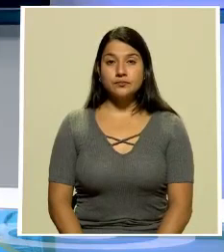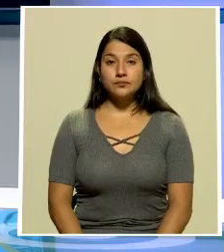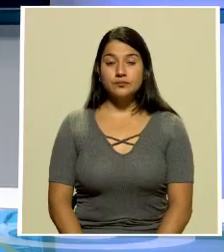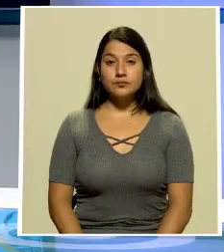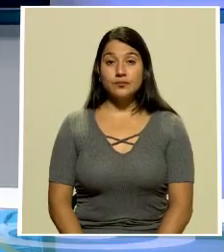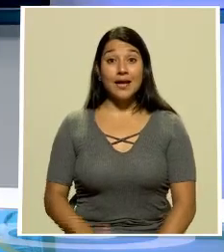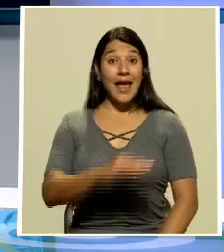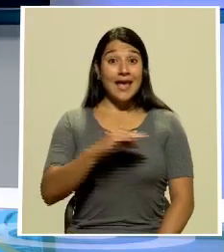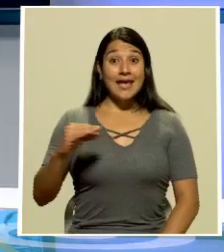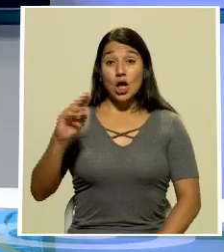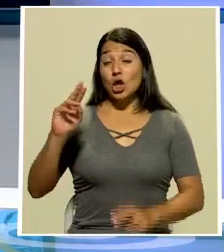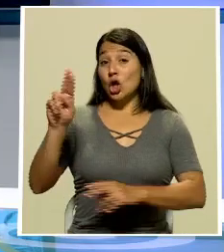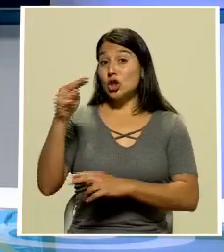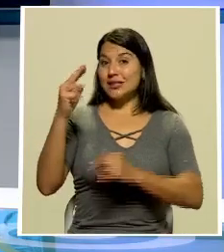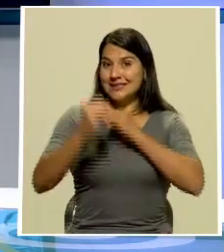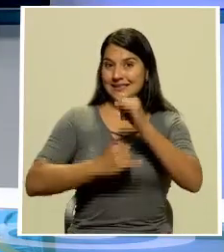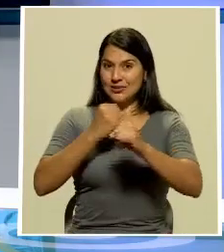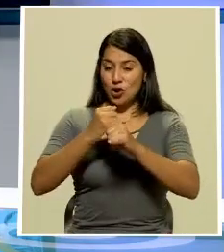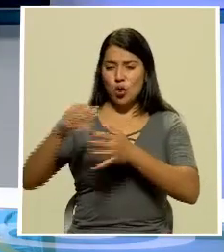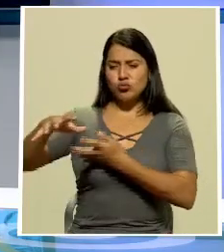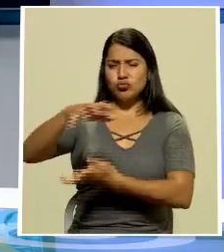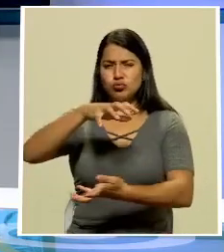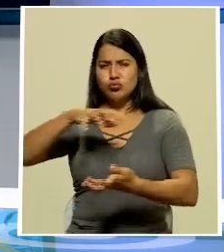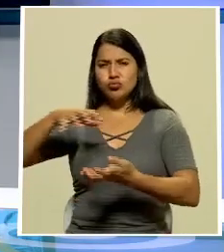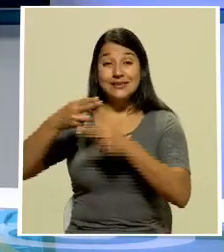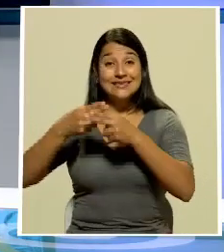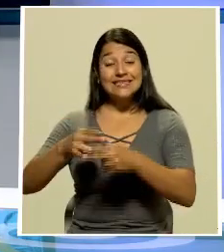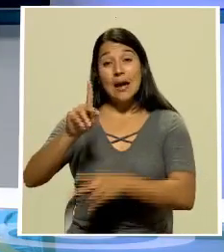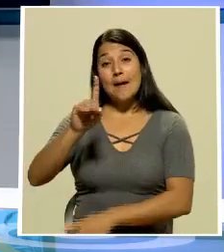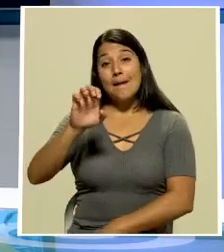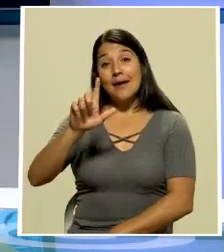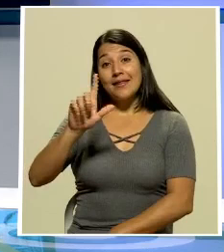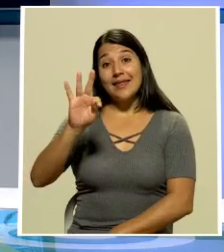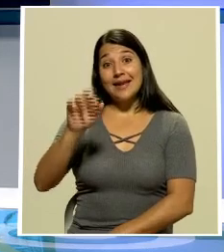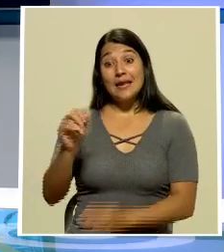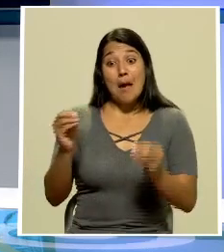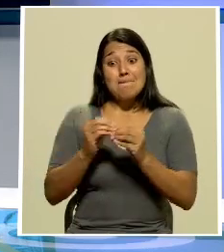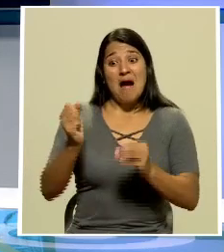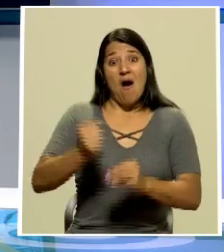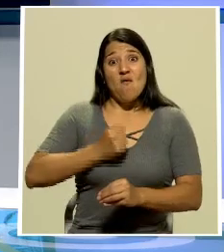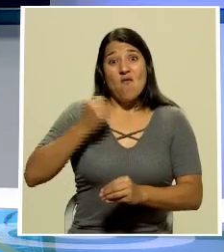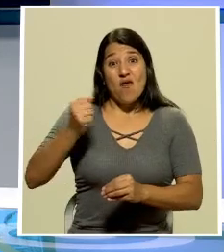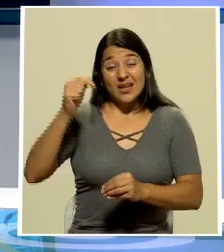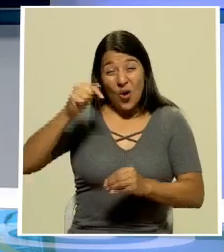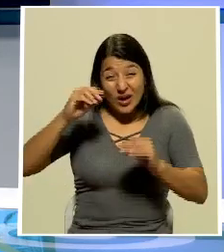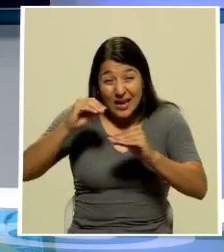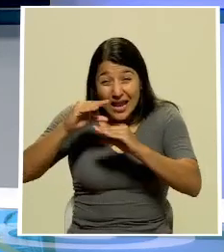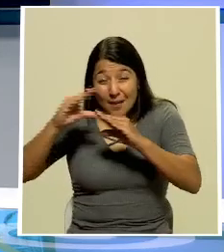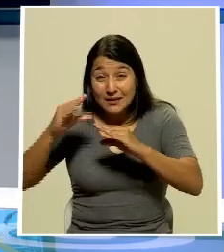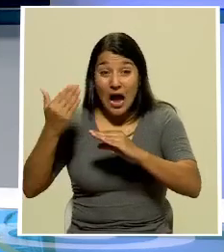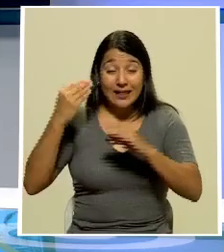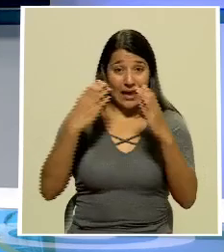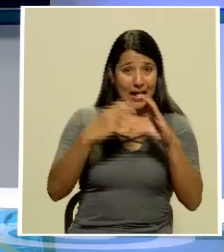Y en las noticias del mundo, el huracán Delta recuperó fuerza la madrugada de este jueves al pasar a categoría